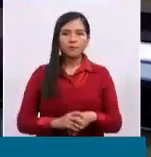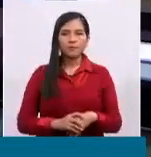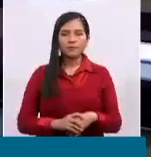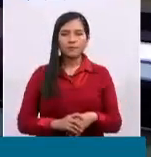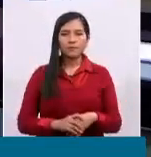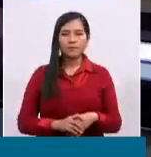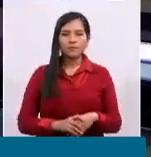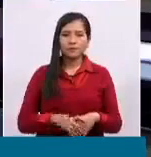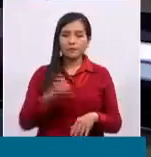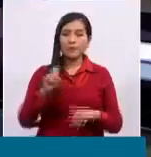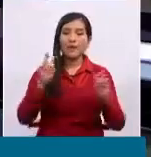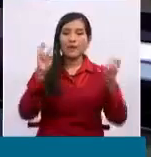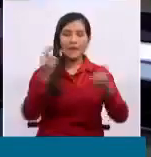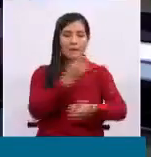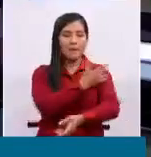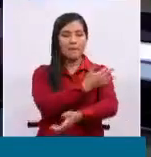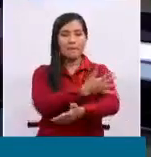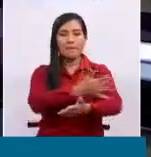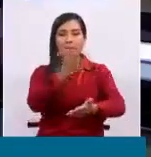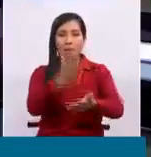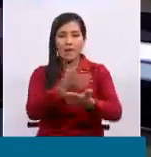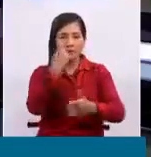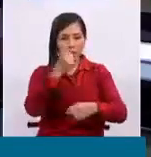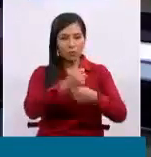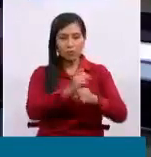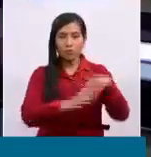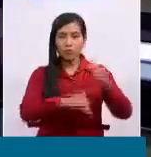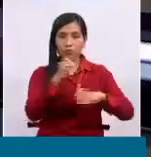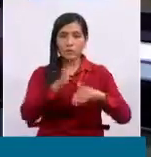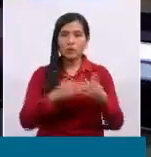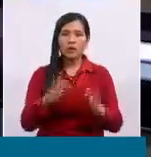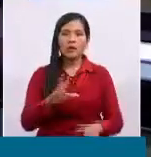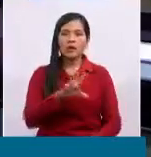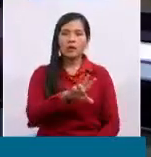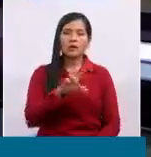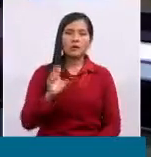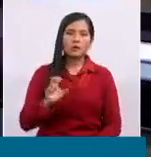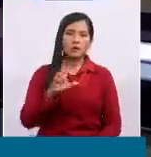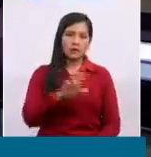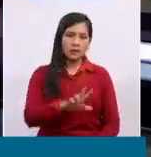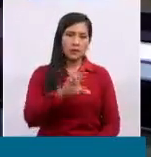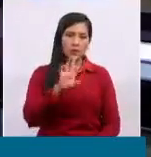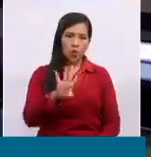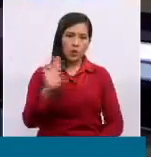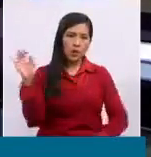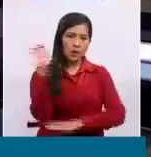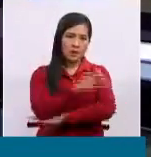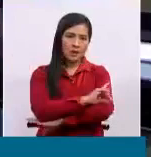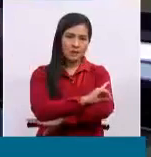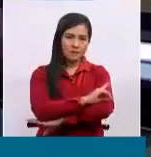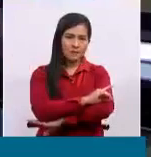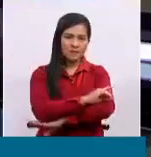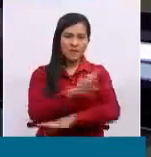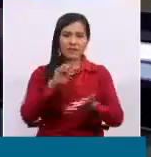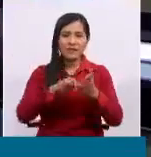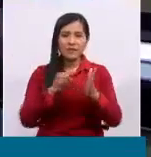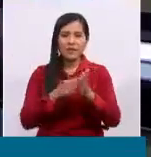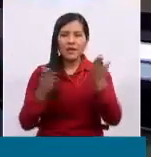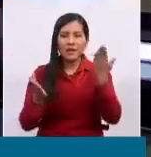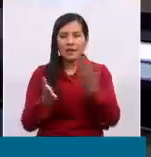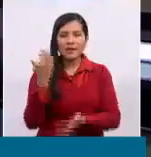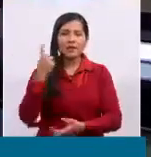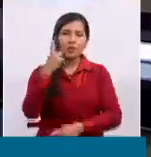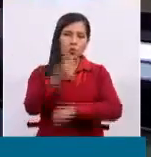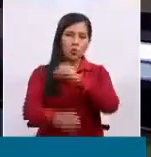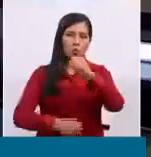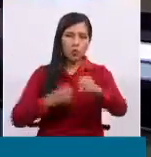Bueno, el plazo de ejecución de la obra en sí es de 334 días. Eso quiere decir que en menos de un año ya vamos a poder